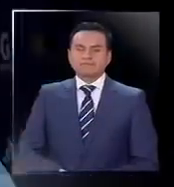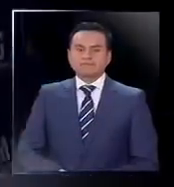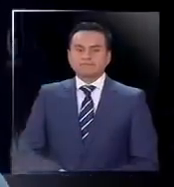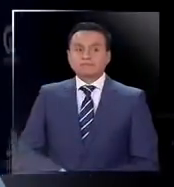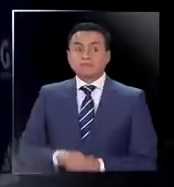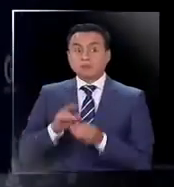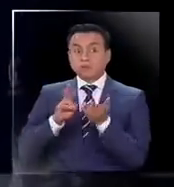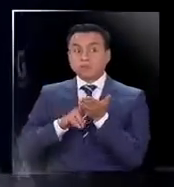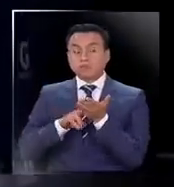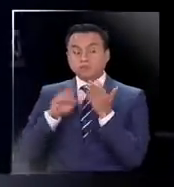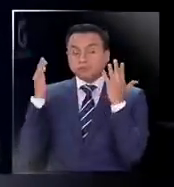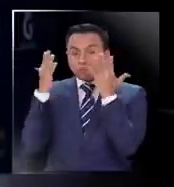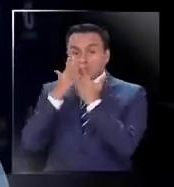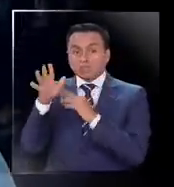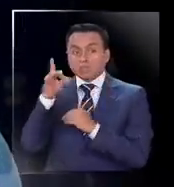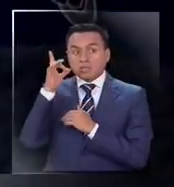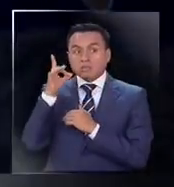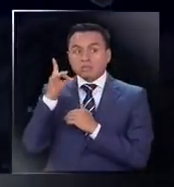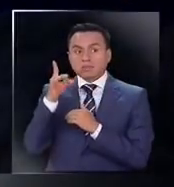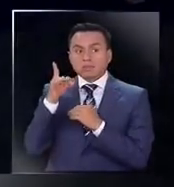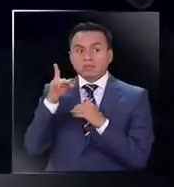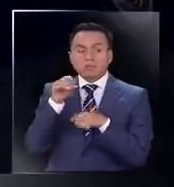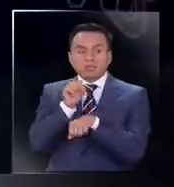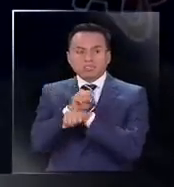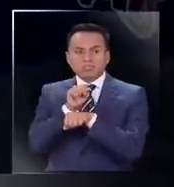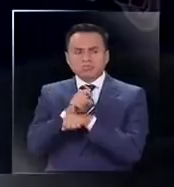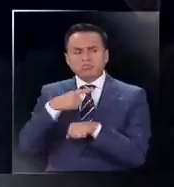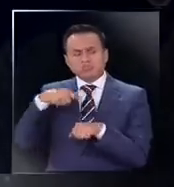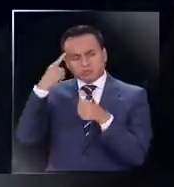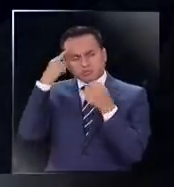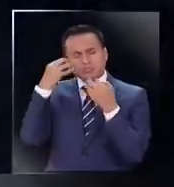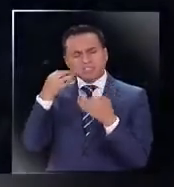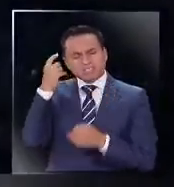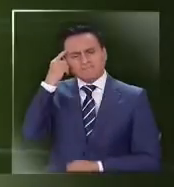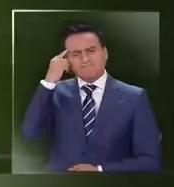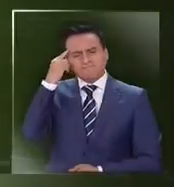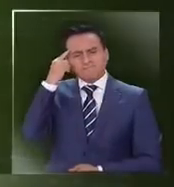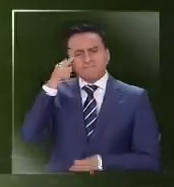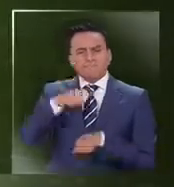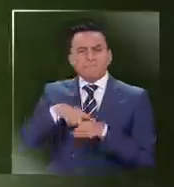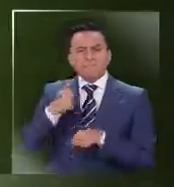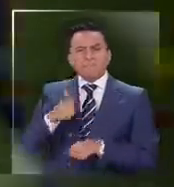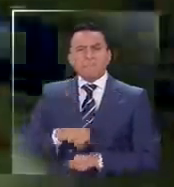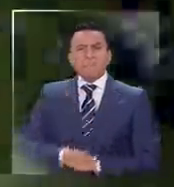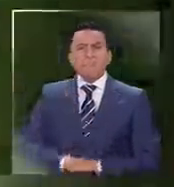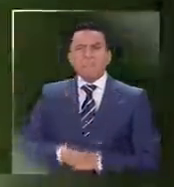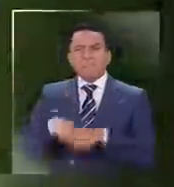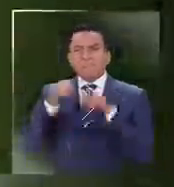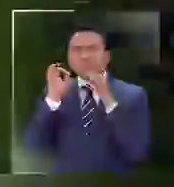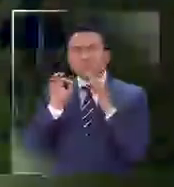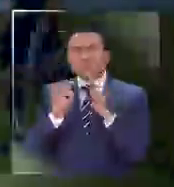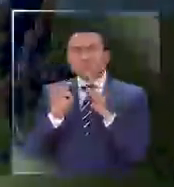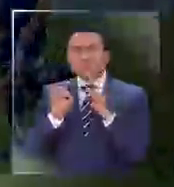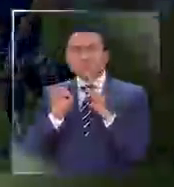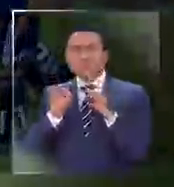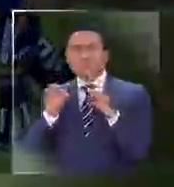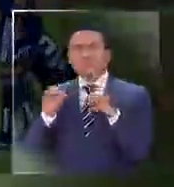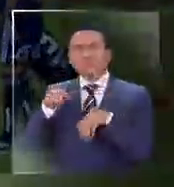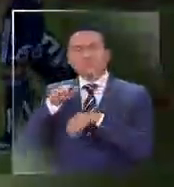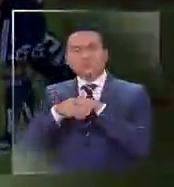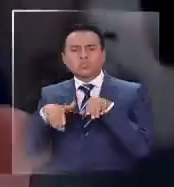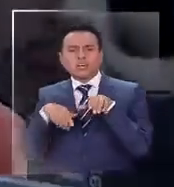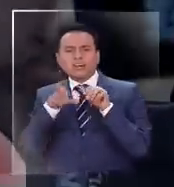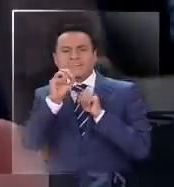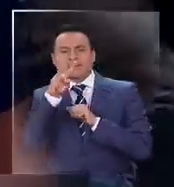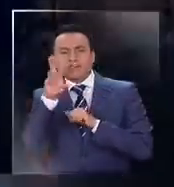La verdad que no me di ni cuenta en el momento que estábamos perdiendo el partido. Estamos todos conscientes que no es un momento bueno. Le queda justo para la zurda de